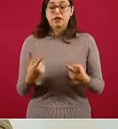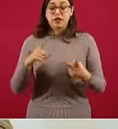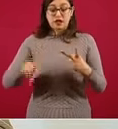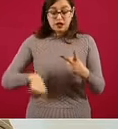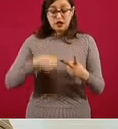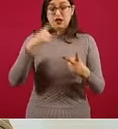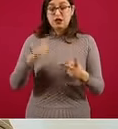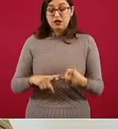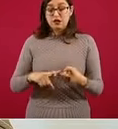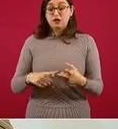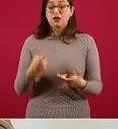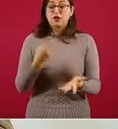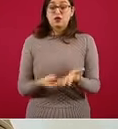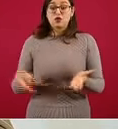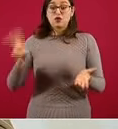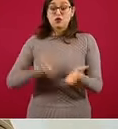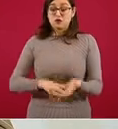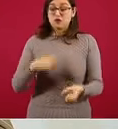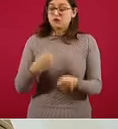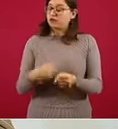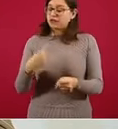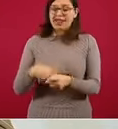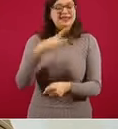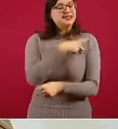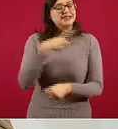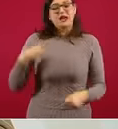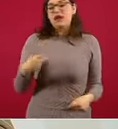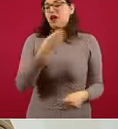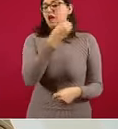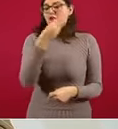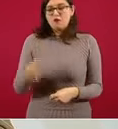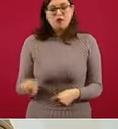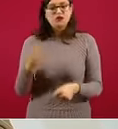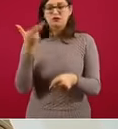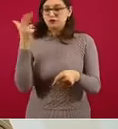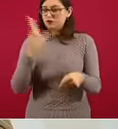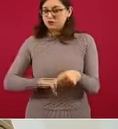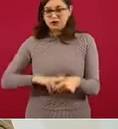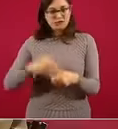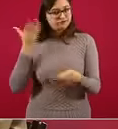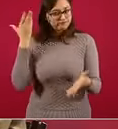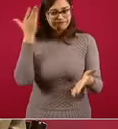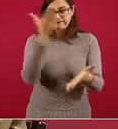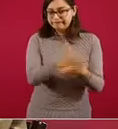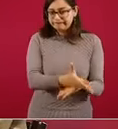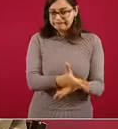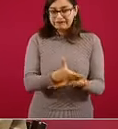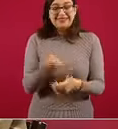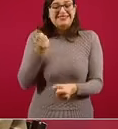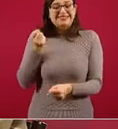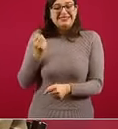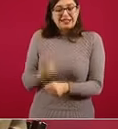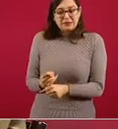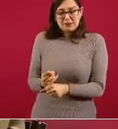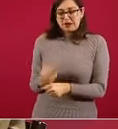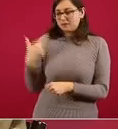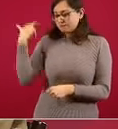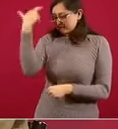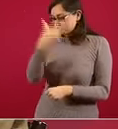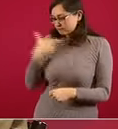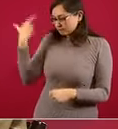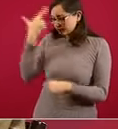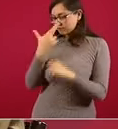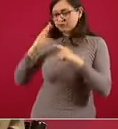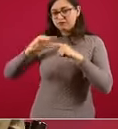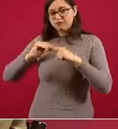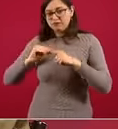persona de alto riesgo, te tienen que valorar, te tienen que hacer una evaluación médica donde puedan ver tu nivel de saturación de